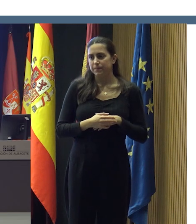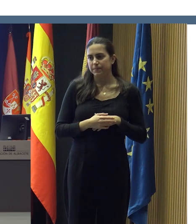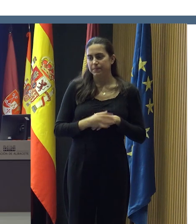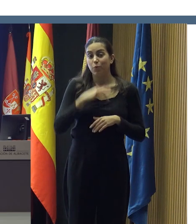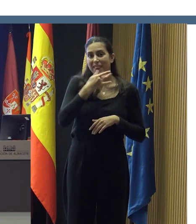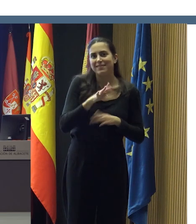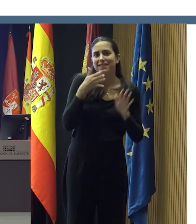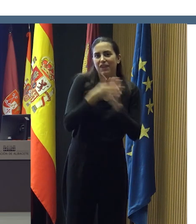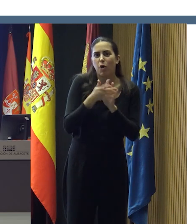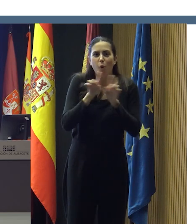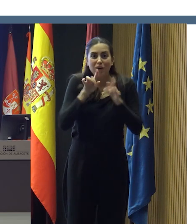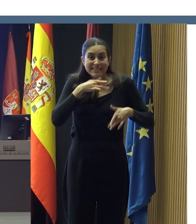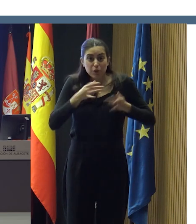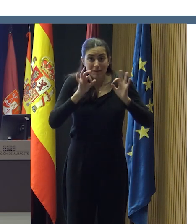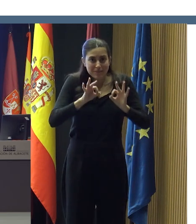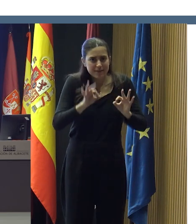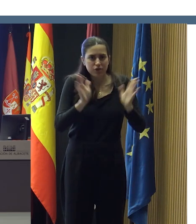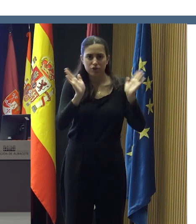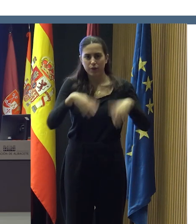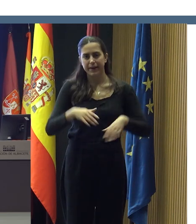Entonces, tampoco tiene un síntoma que sea específico.